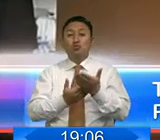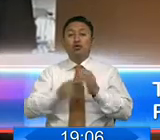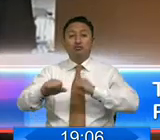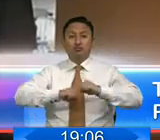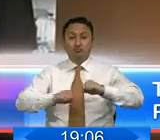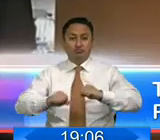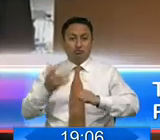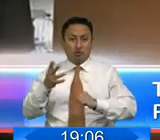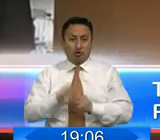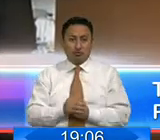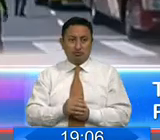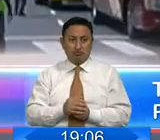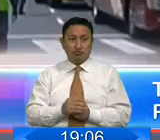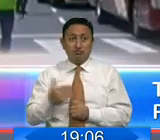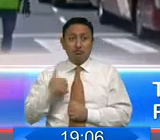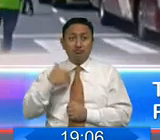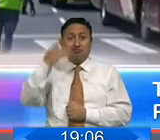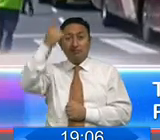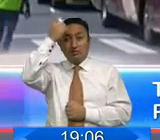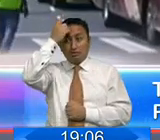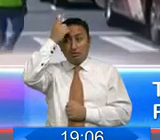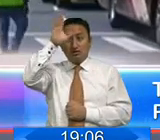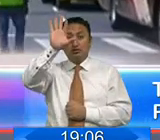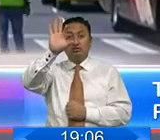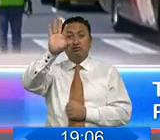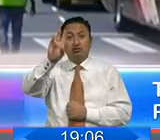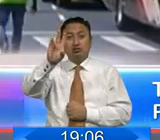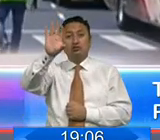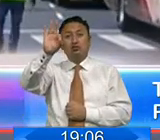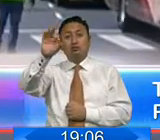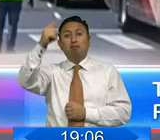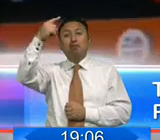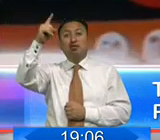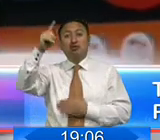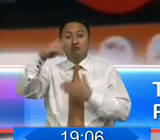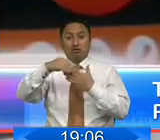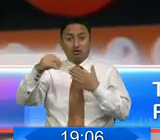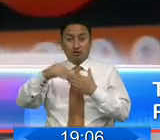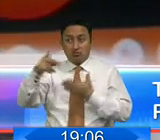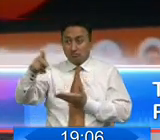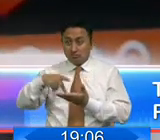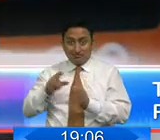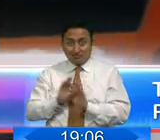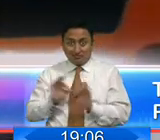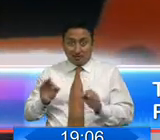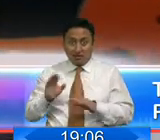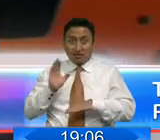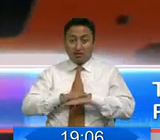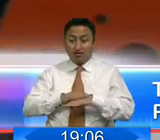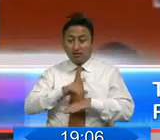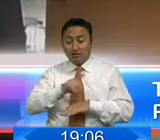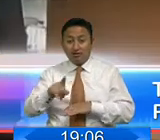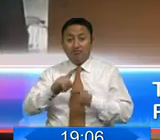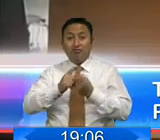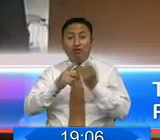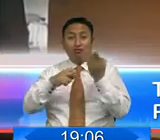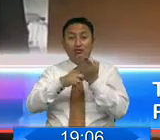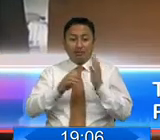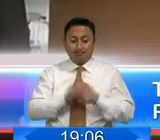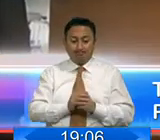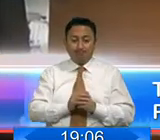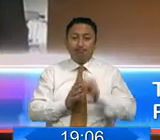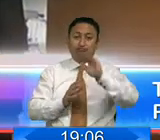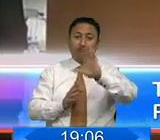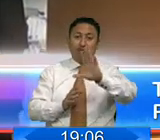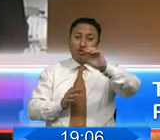Hay una deuda de 79 millones de dólares que no se le da contestación. Eso fue por falta de aplicación de la tarifa. El 50%